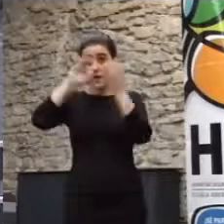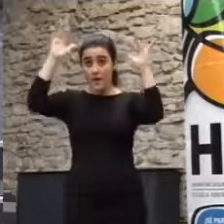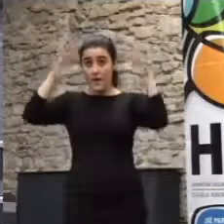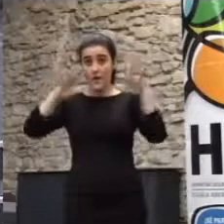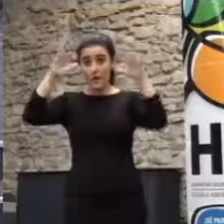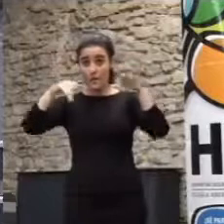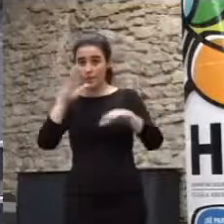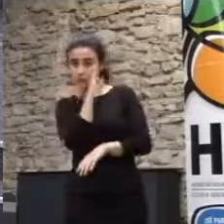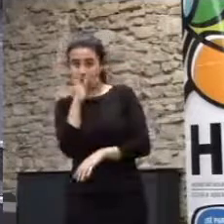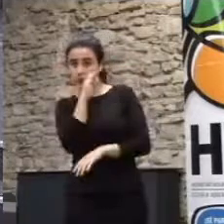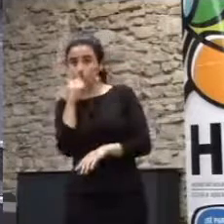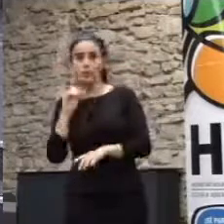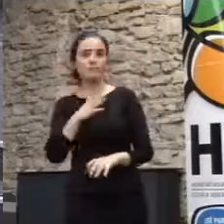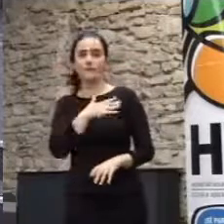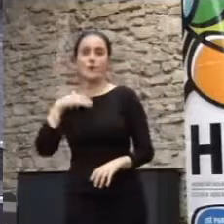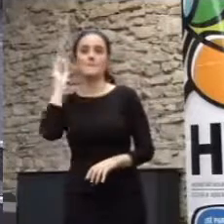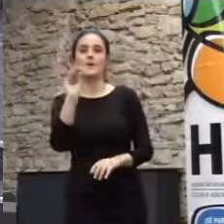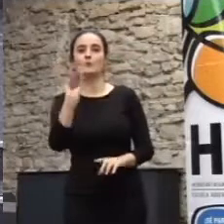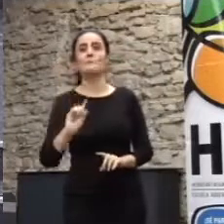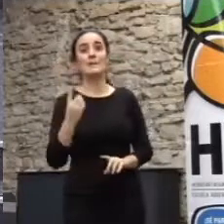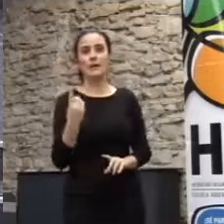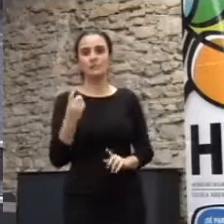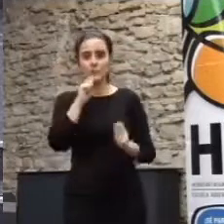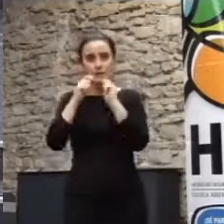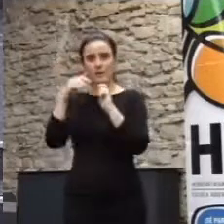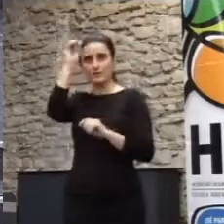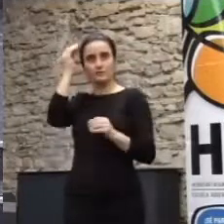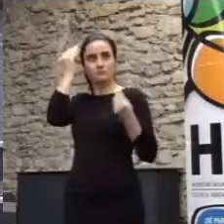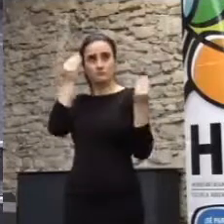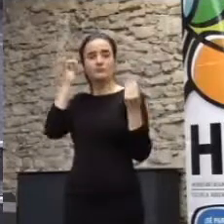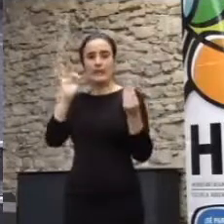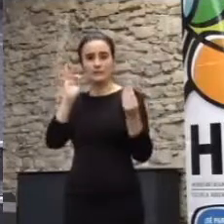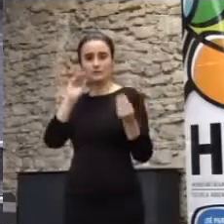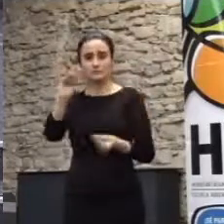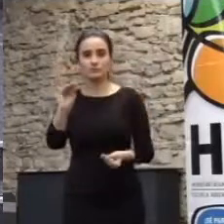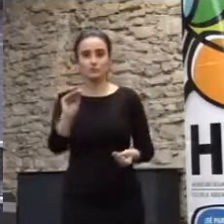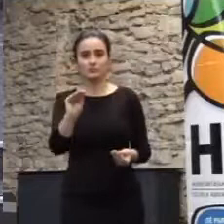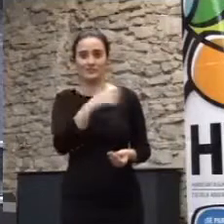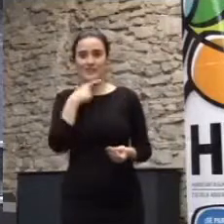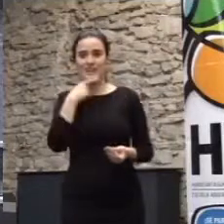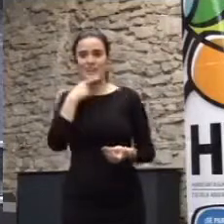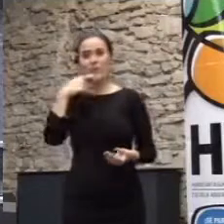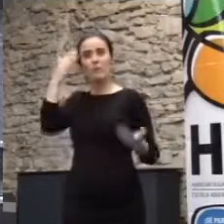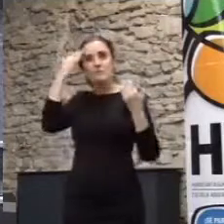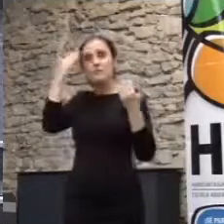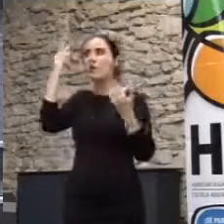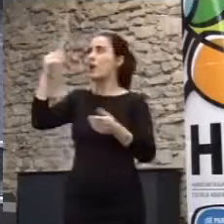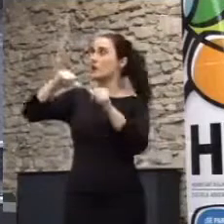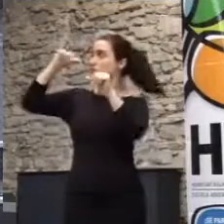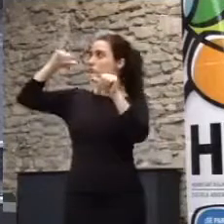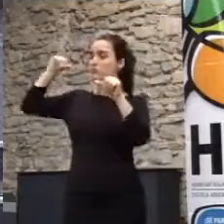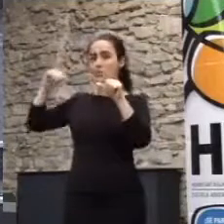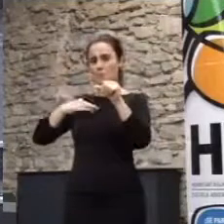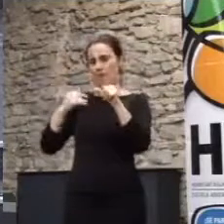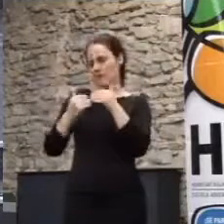a preguntarle. Sí. Es lo primero que, como periodista, es lo primero que piensas. Dices, del memorial ya hablaremos otro día que tenemos posibilidades,